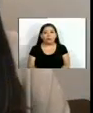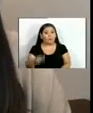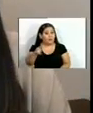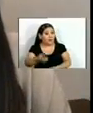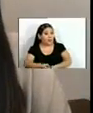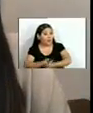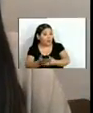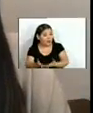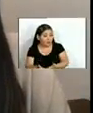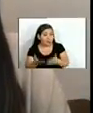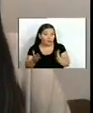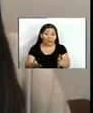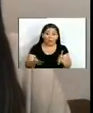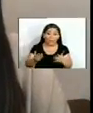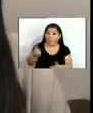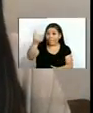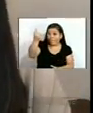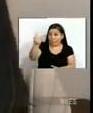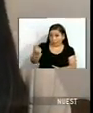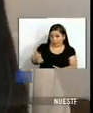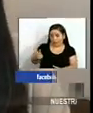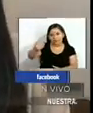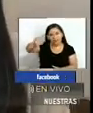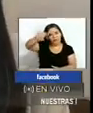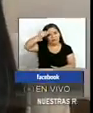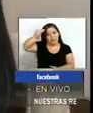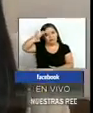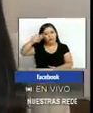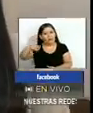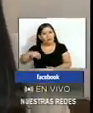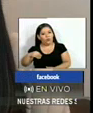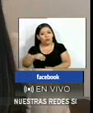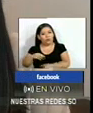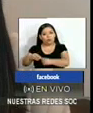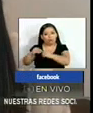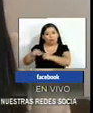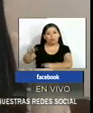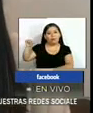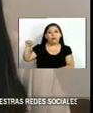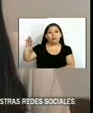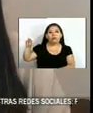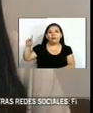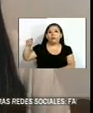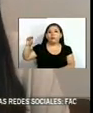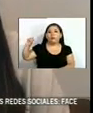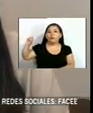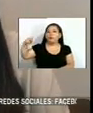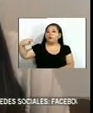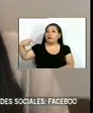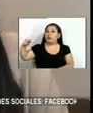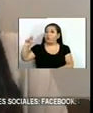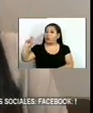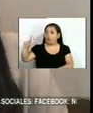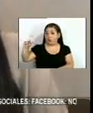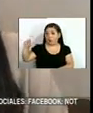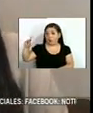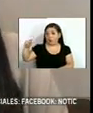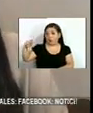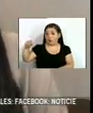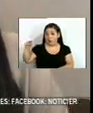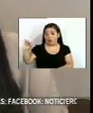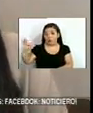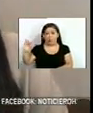Contarles que el principal epidemiólogo de los Estados Unidos, el doctor Anthony Fauci, se mostró cauteloso de